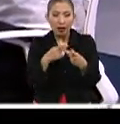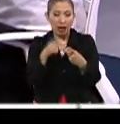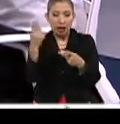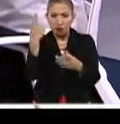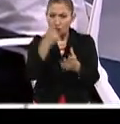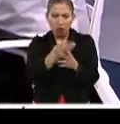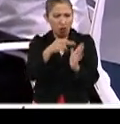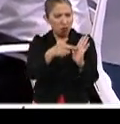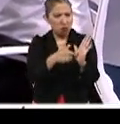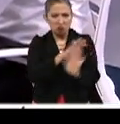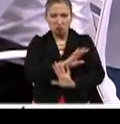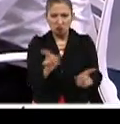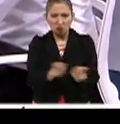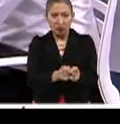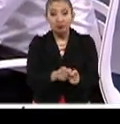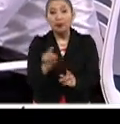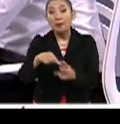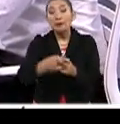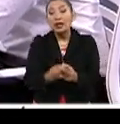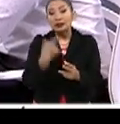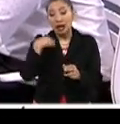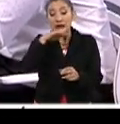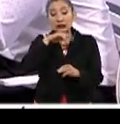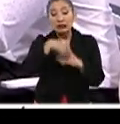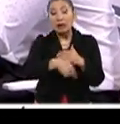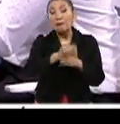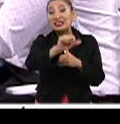ese es el único requisito. Empieza pronto,